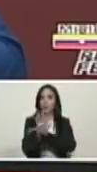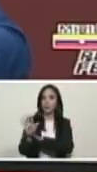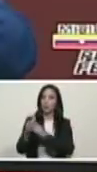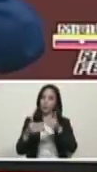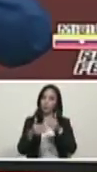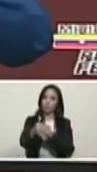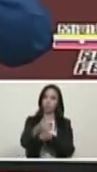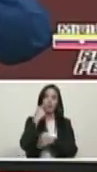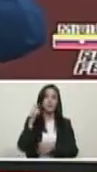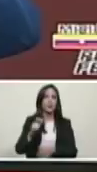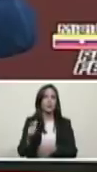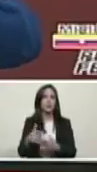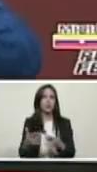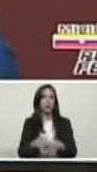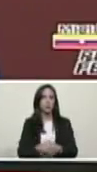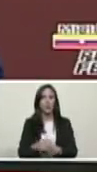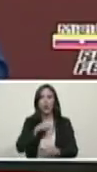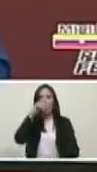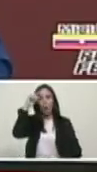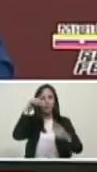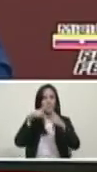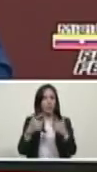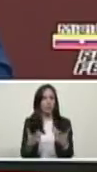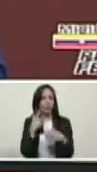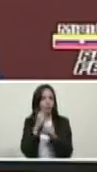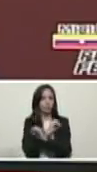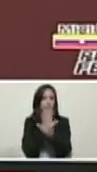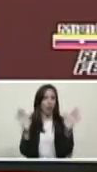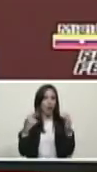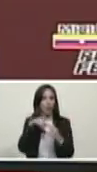necesario enfocar los